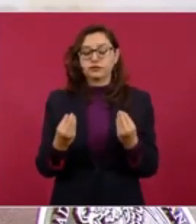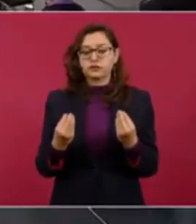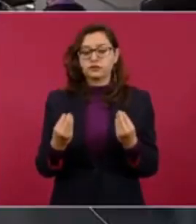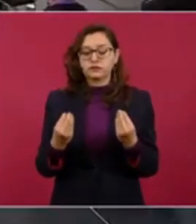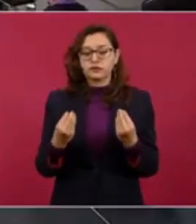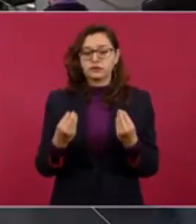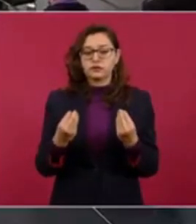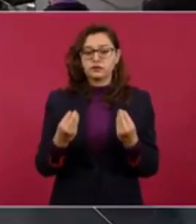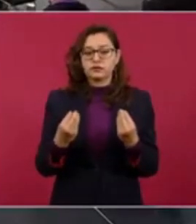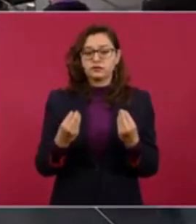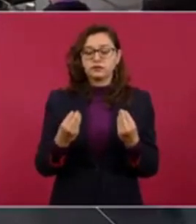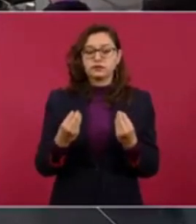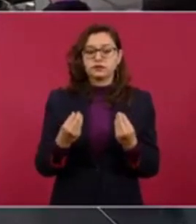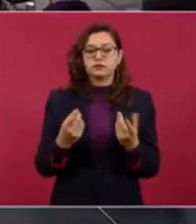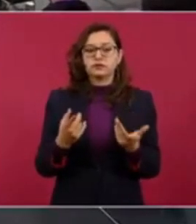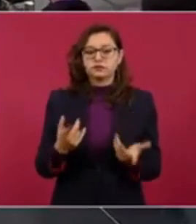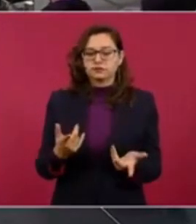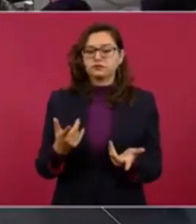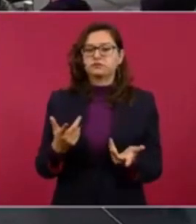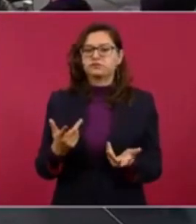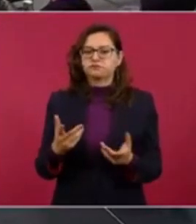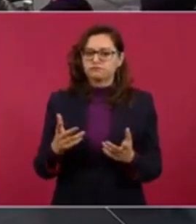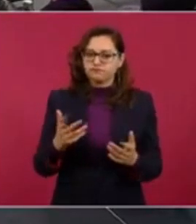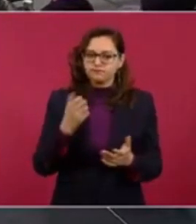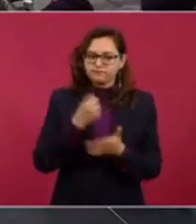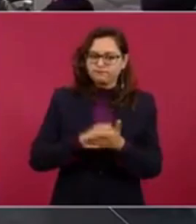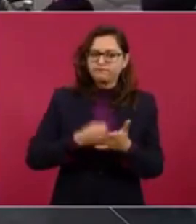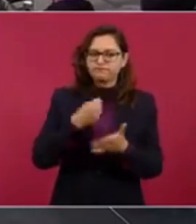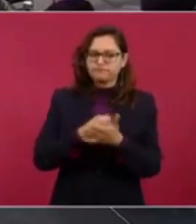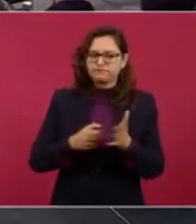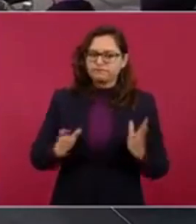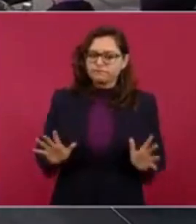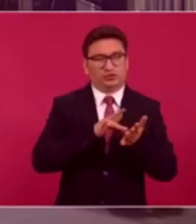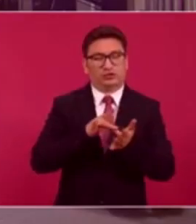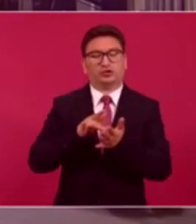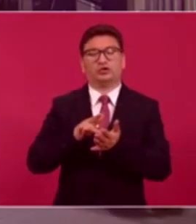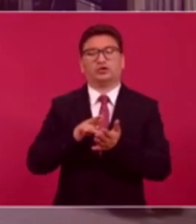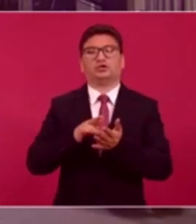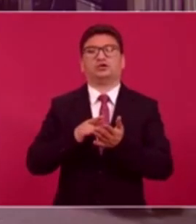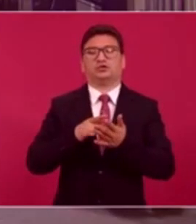a empujar el elefante. Gracias, presidente.